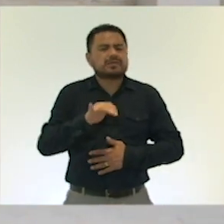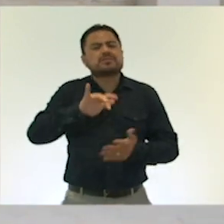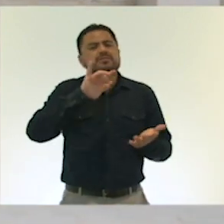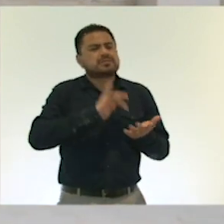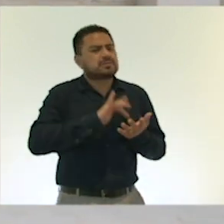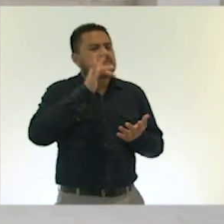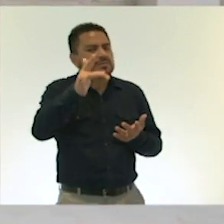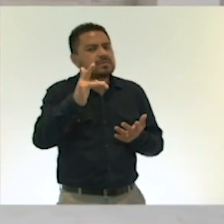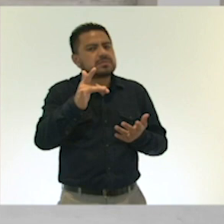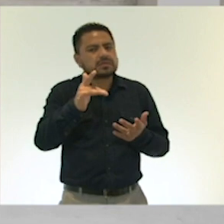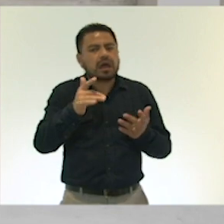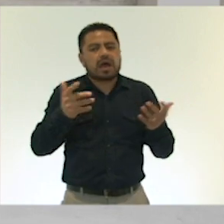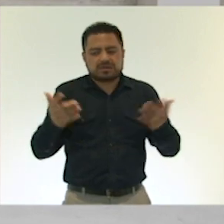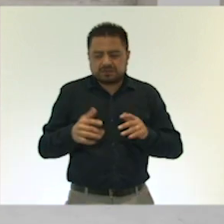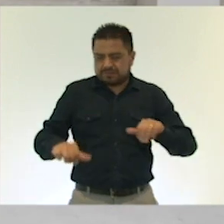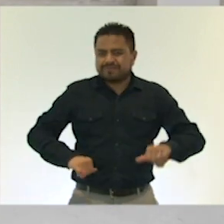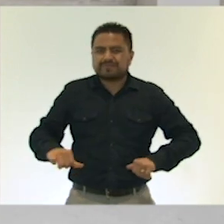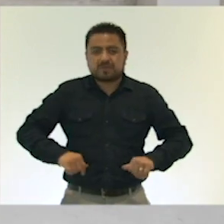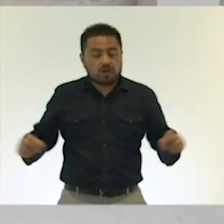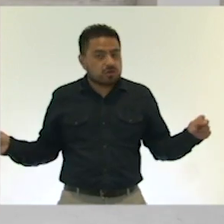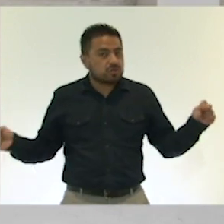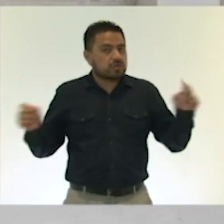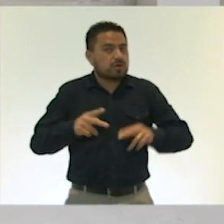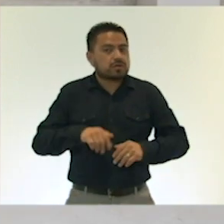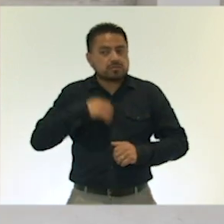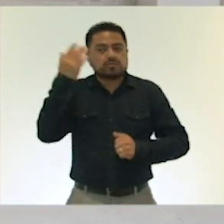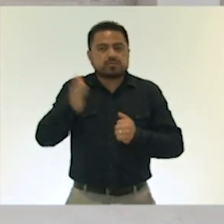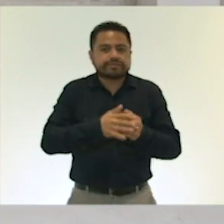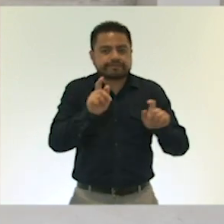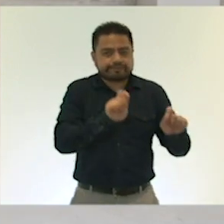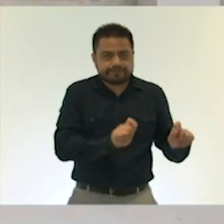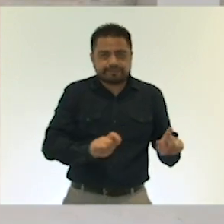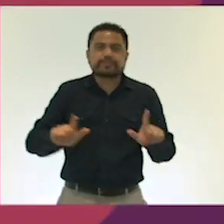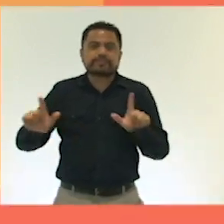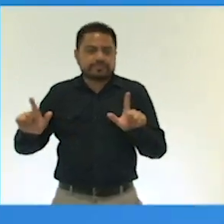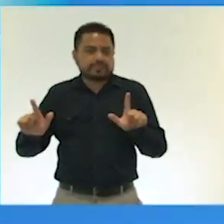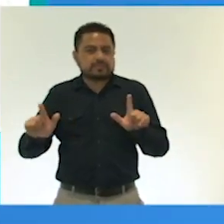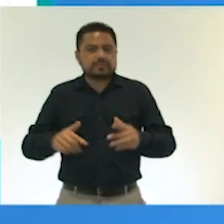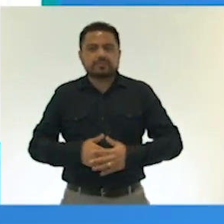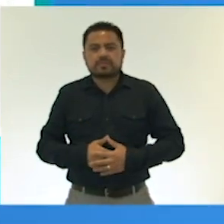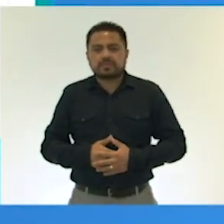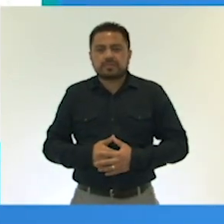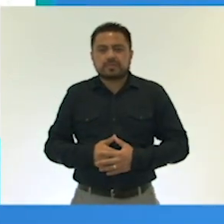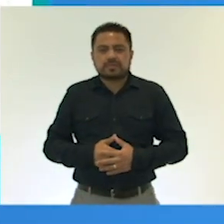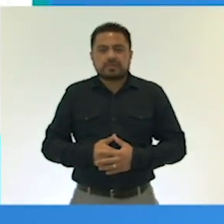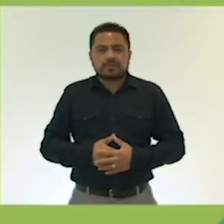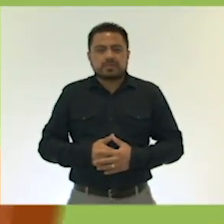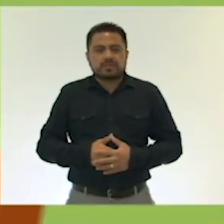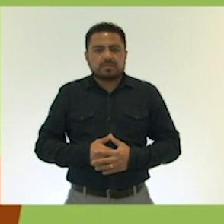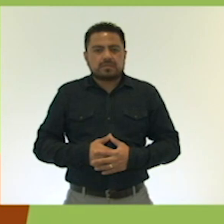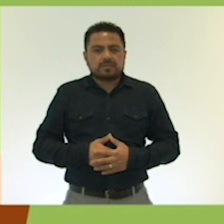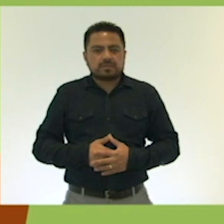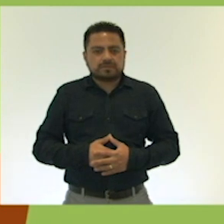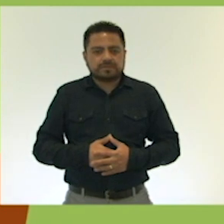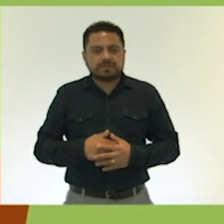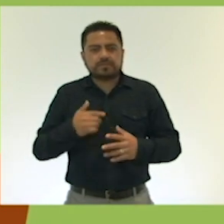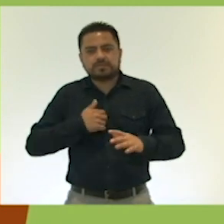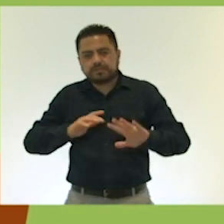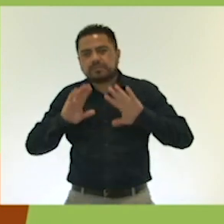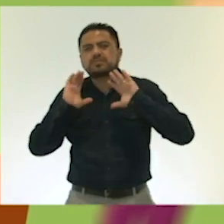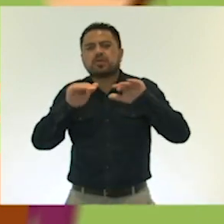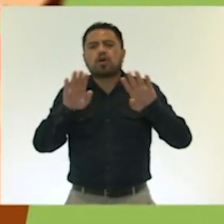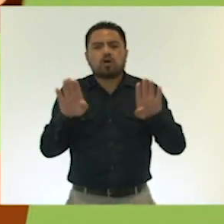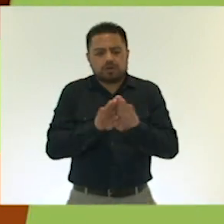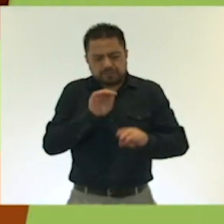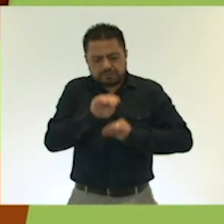gracias por hacer esta rutina. Nos vemos en el siguiente video. Te enseñaremos cómo